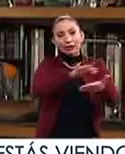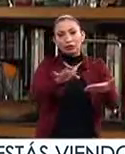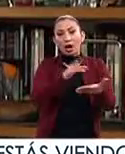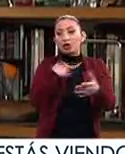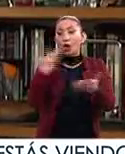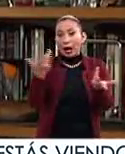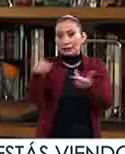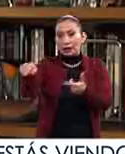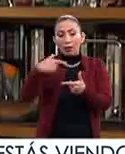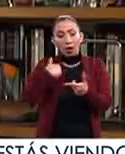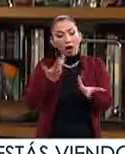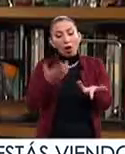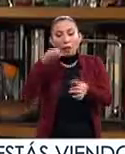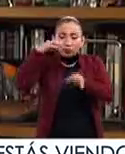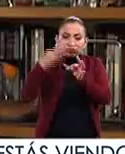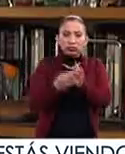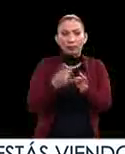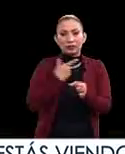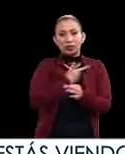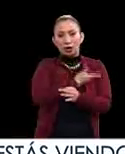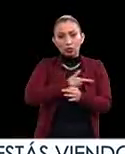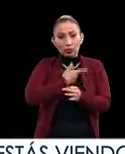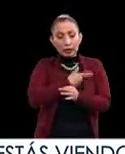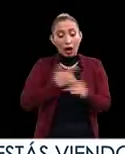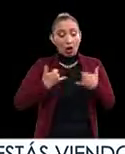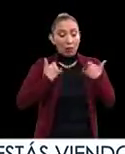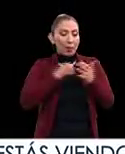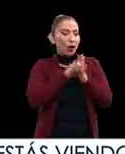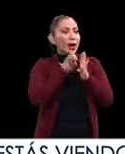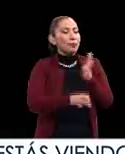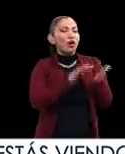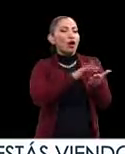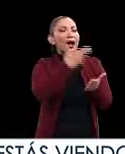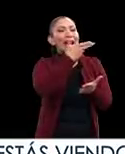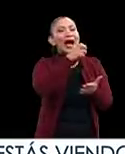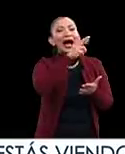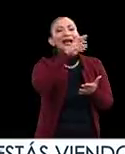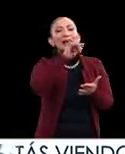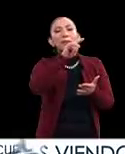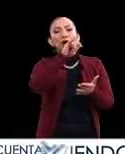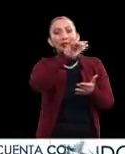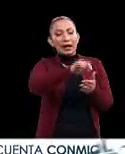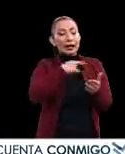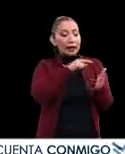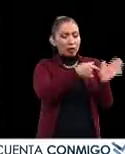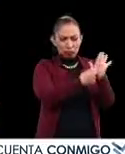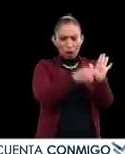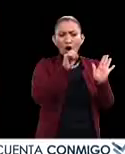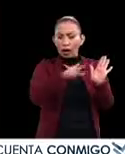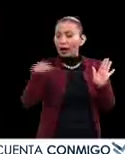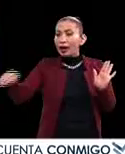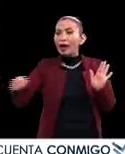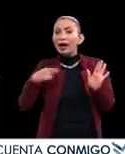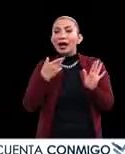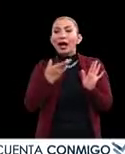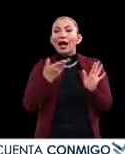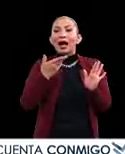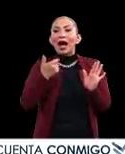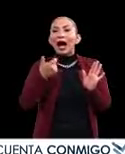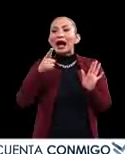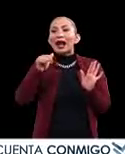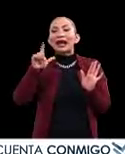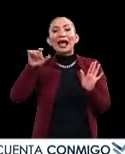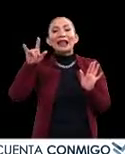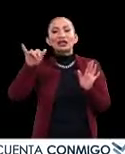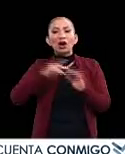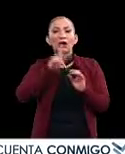que crean lectores, que consolidan lectores. Ya Que el son adolescente lectores. que está leyendo a Harry Potter le das el brinco a Harlan Ellison, ¿sí?